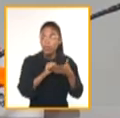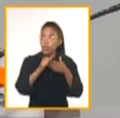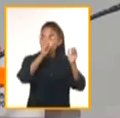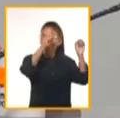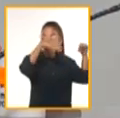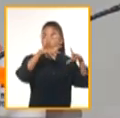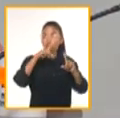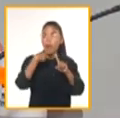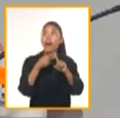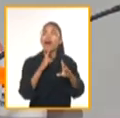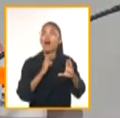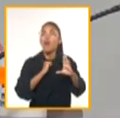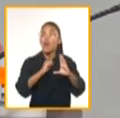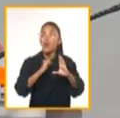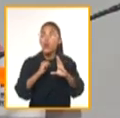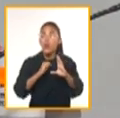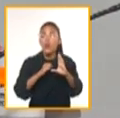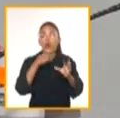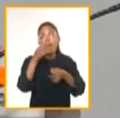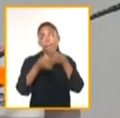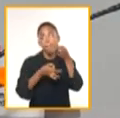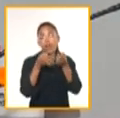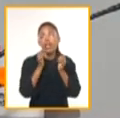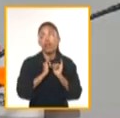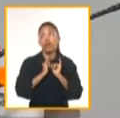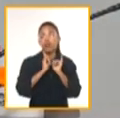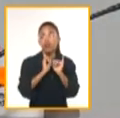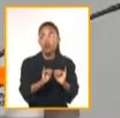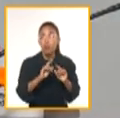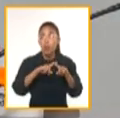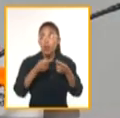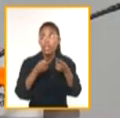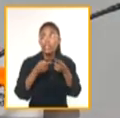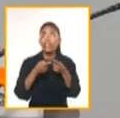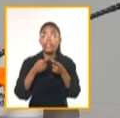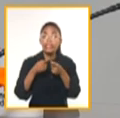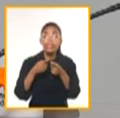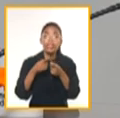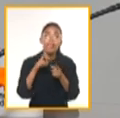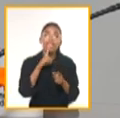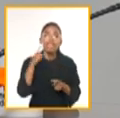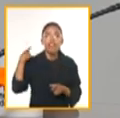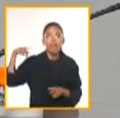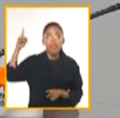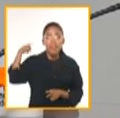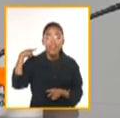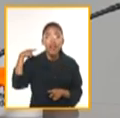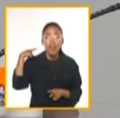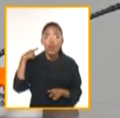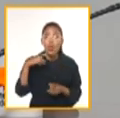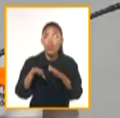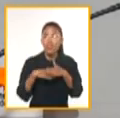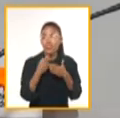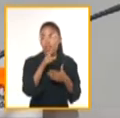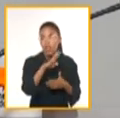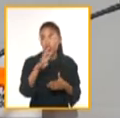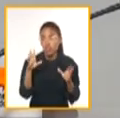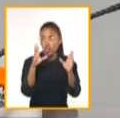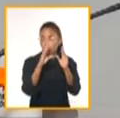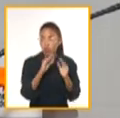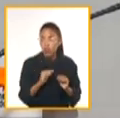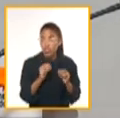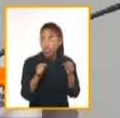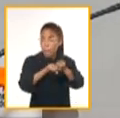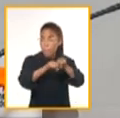nuestro país, tras la desconexión del sistema eléctrico nacional el pasado viernes en la noche, pues desarrollamos esta mesa